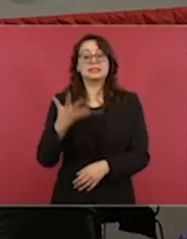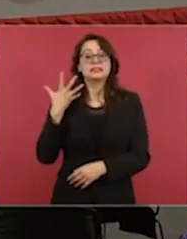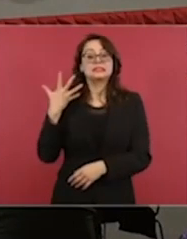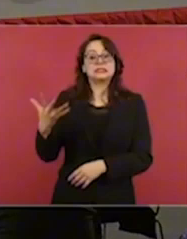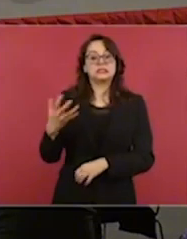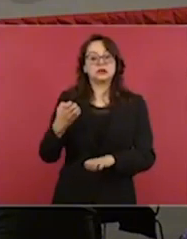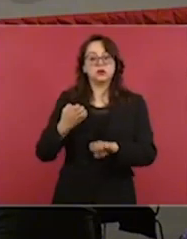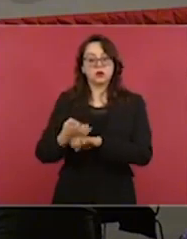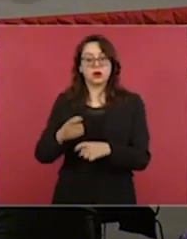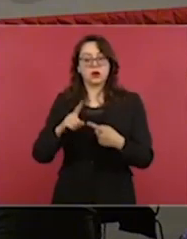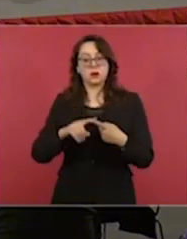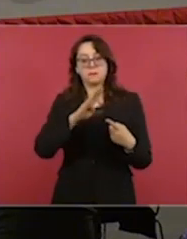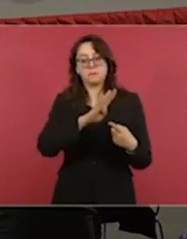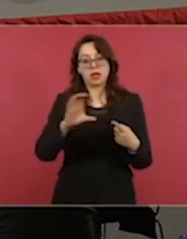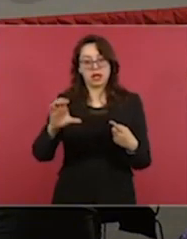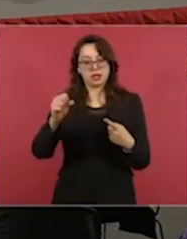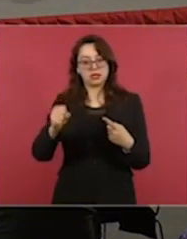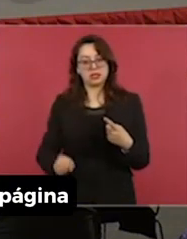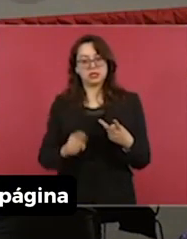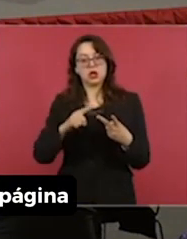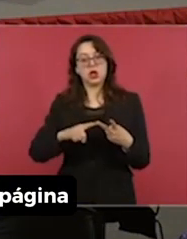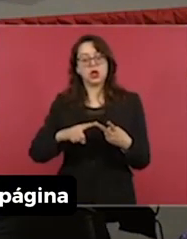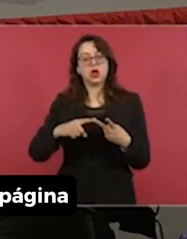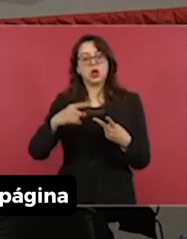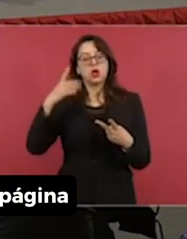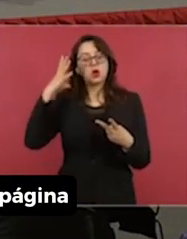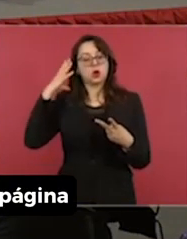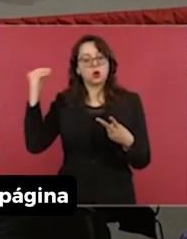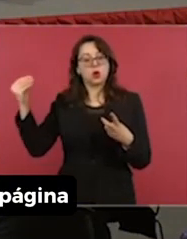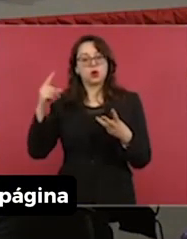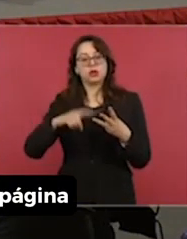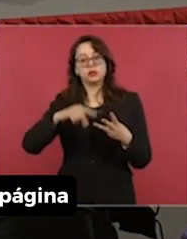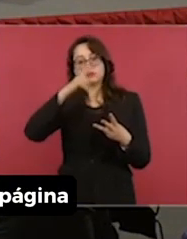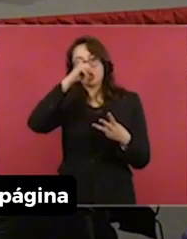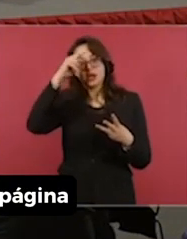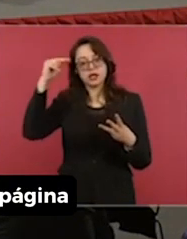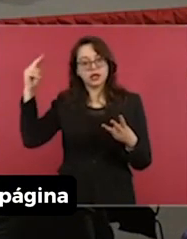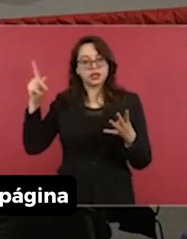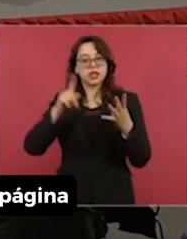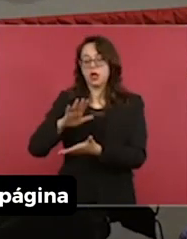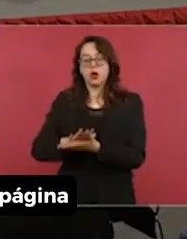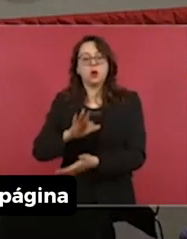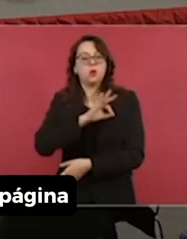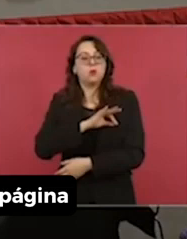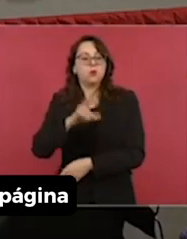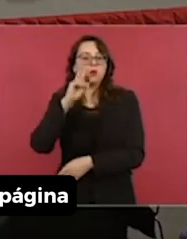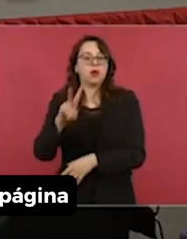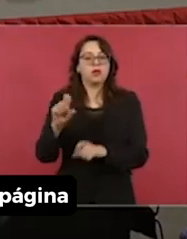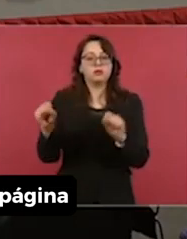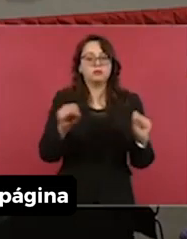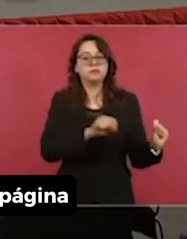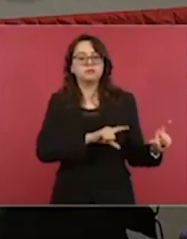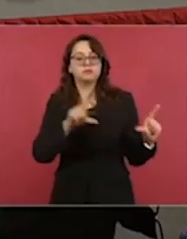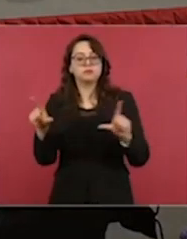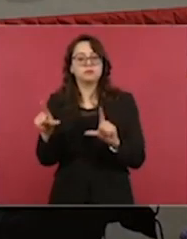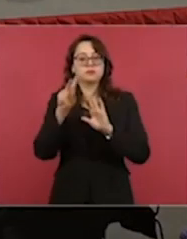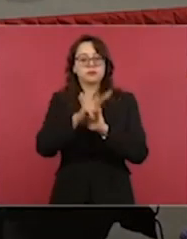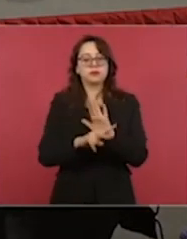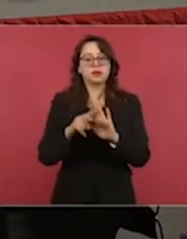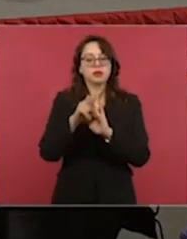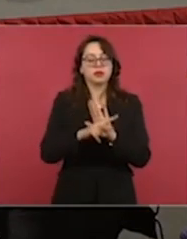República, Baja California Sur, Colima, Nayarit, Tlaxcala y Campeche. Es ingresar a la página